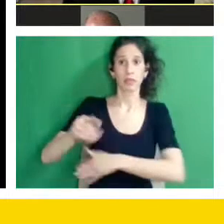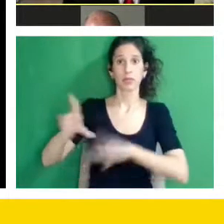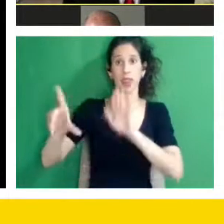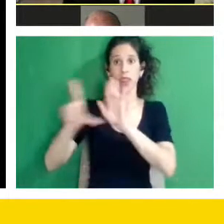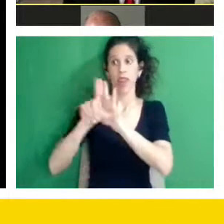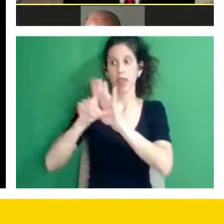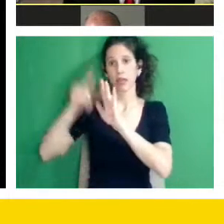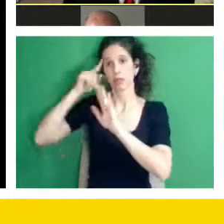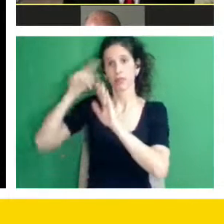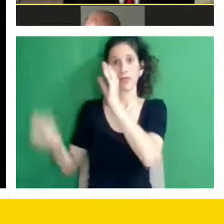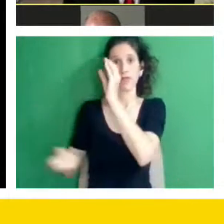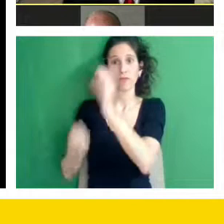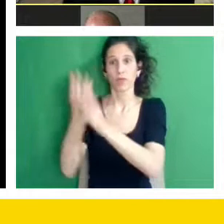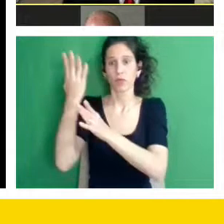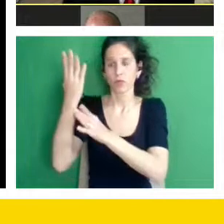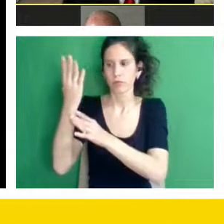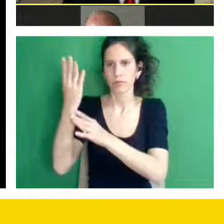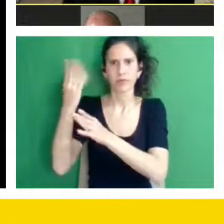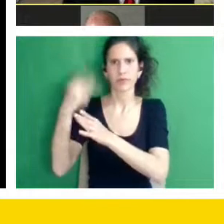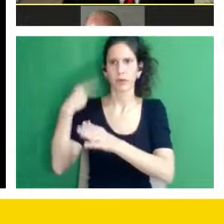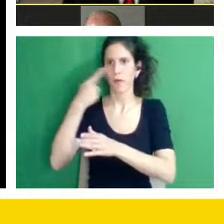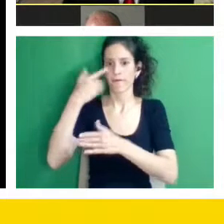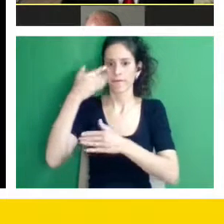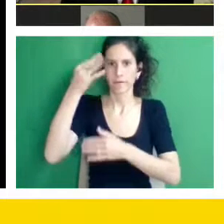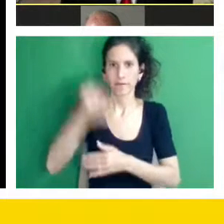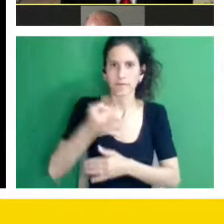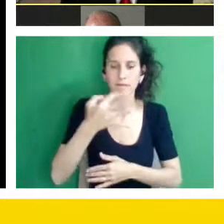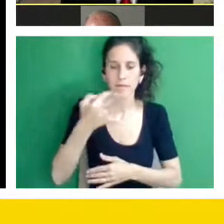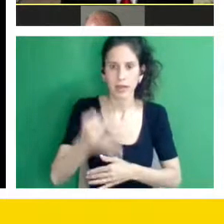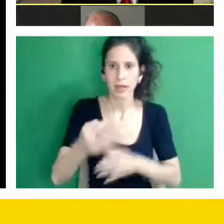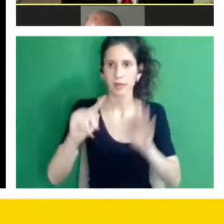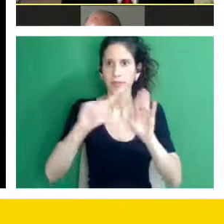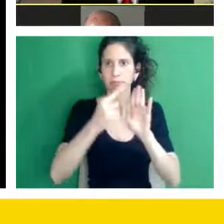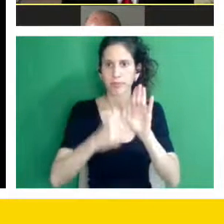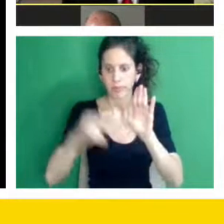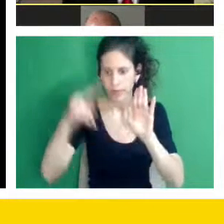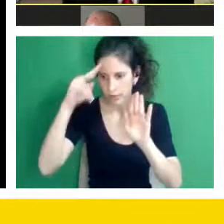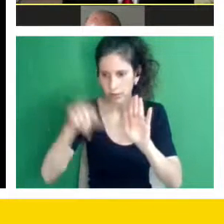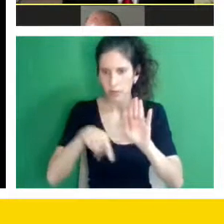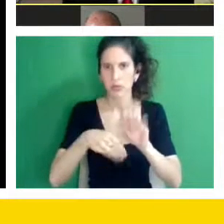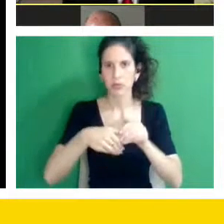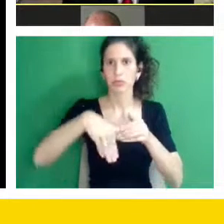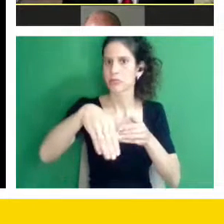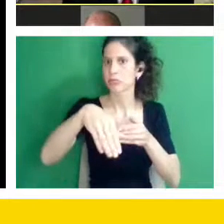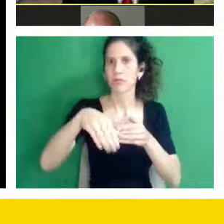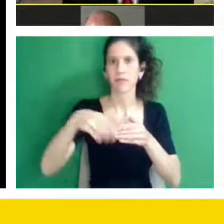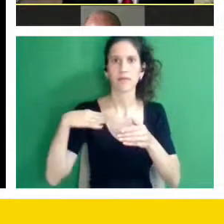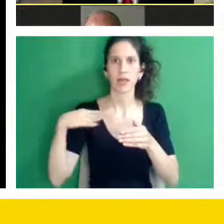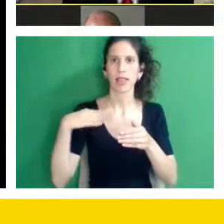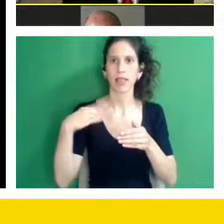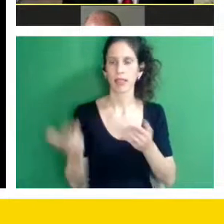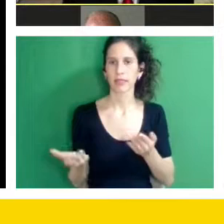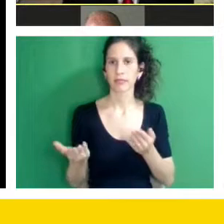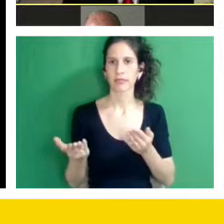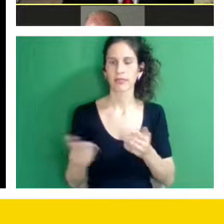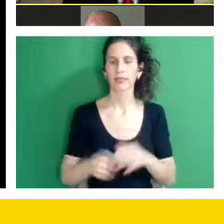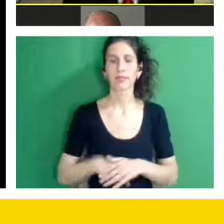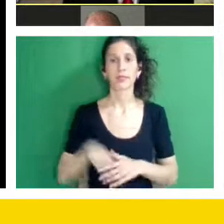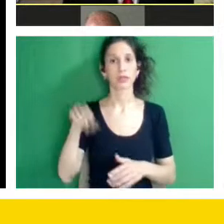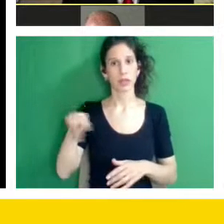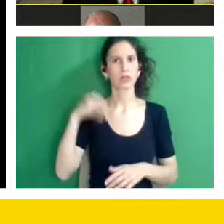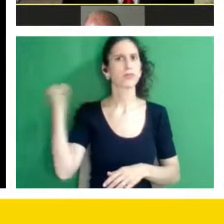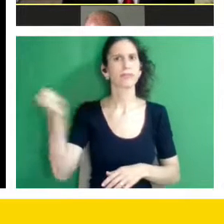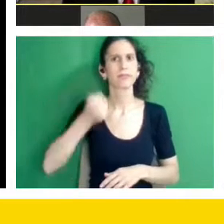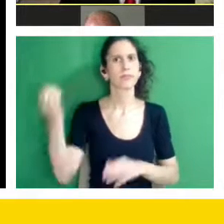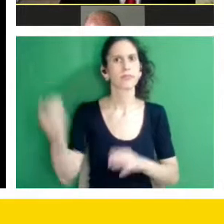ideal para la descentralización del ente rector de la discapacidad en el Perú, que es el Consejo Nacional de Integración de la Persona con